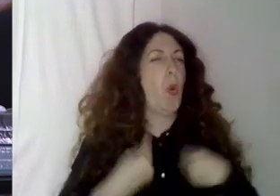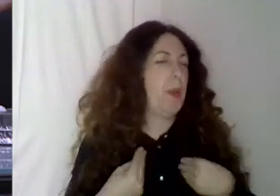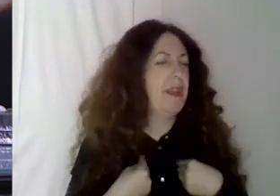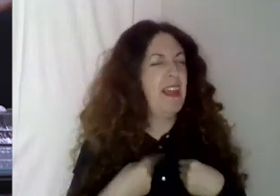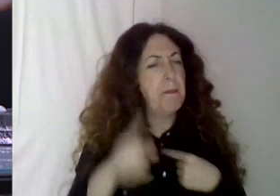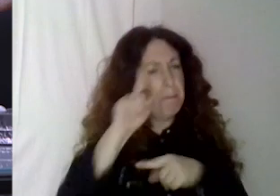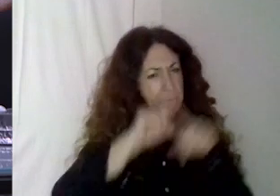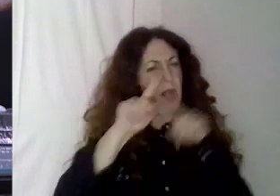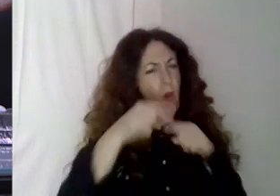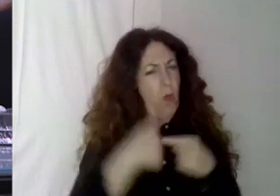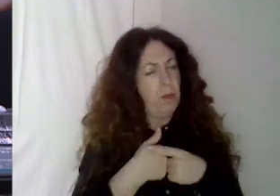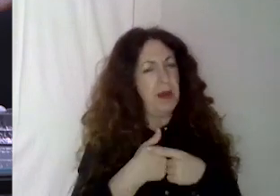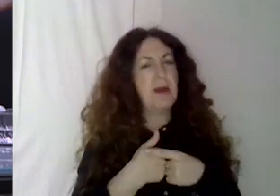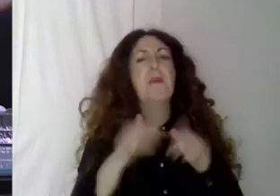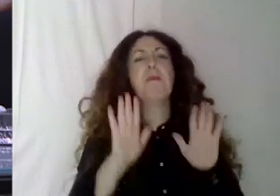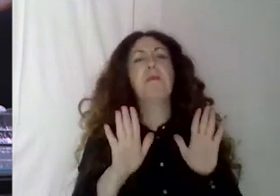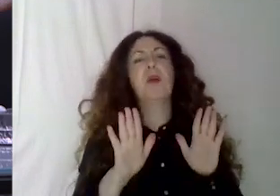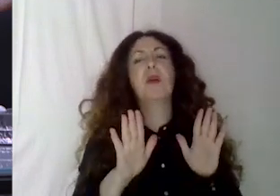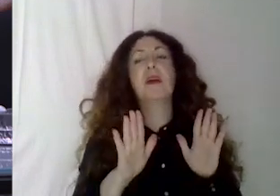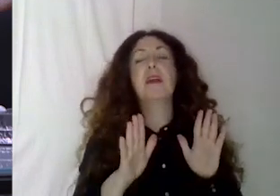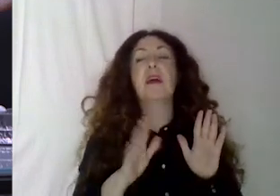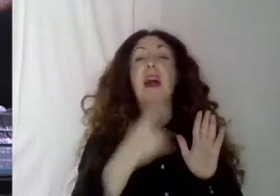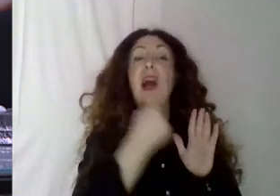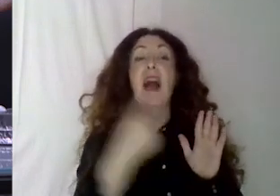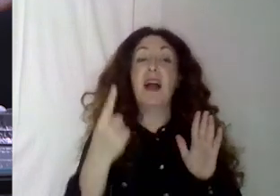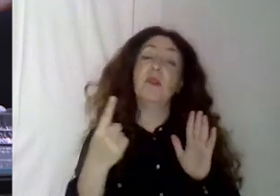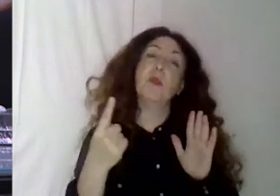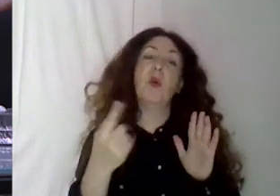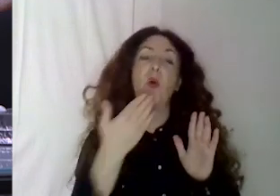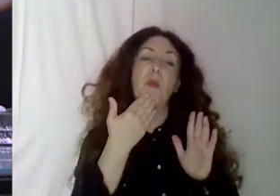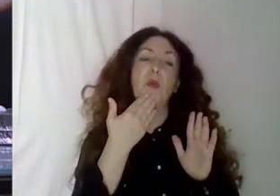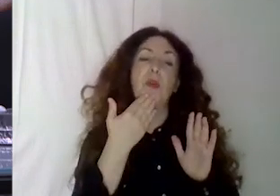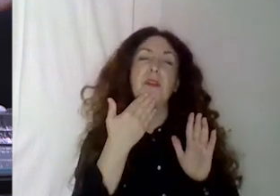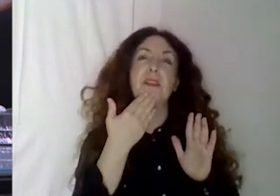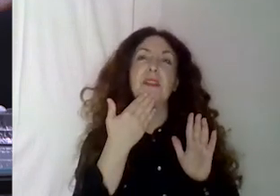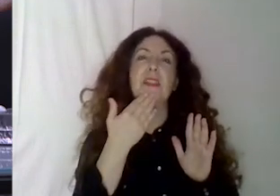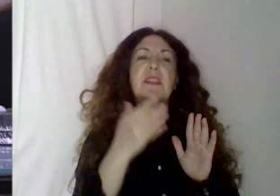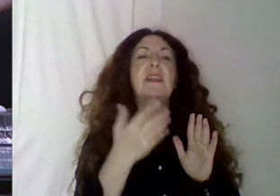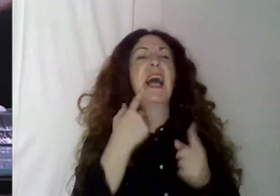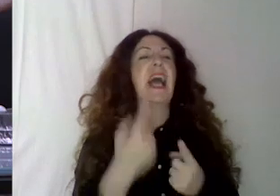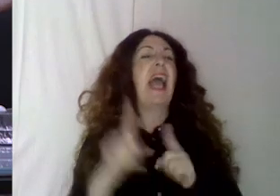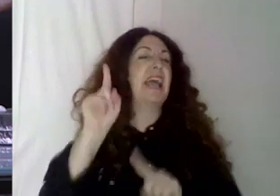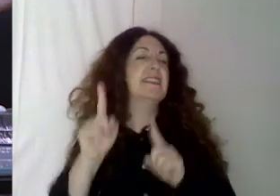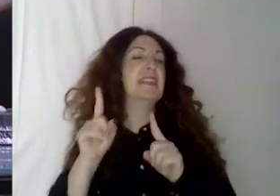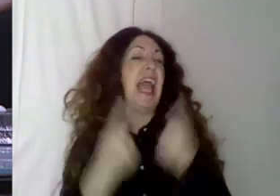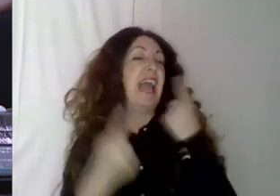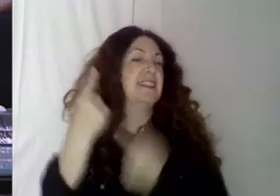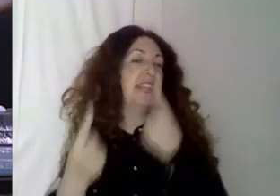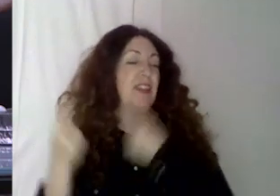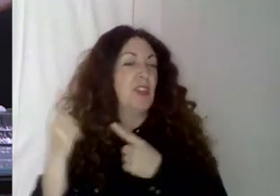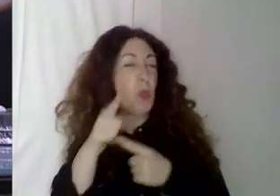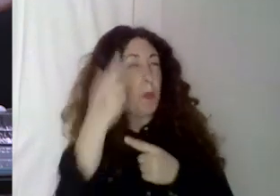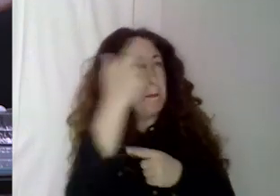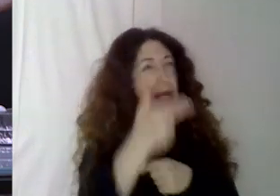gustar. Entonces, claro, esa especie de fascinación por el mal, que por otra parte ahí también somos herederos de final del siglo XIX y donde